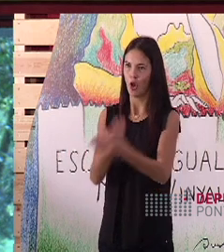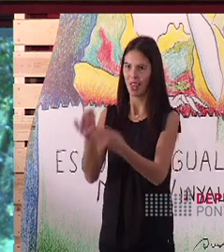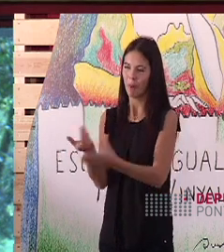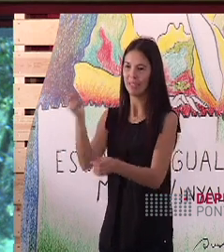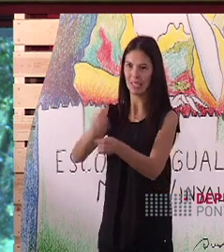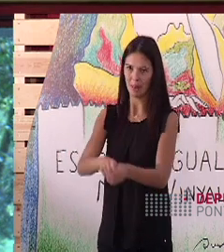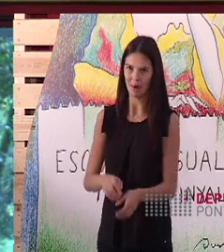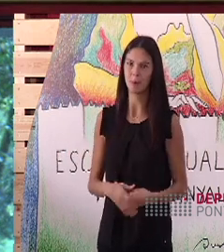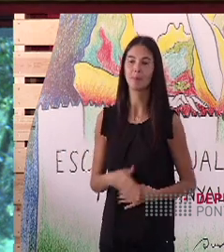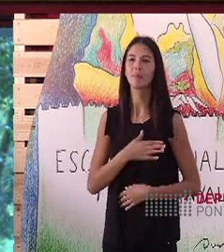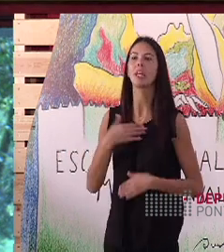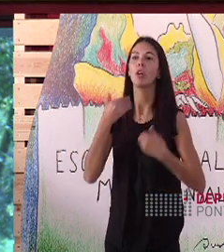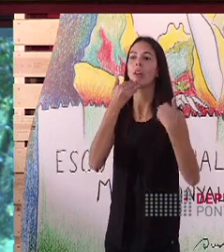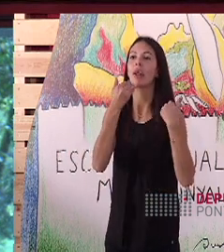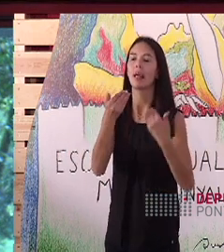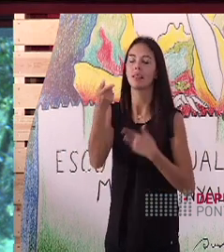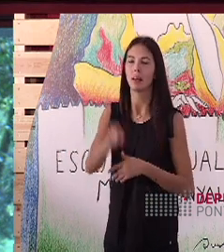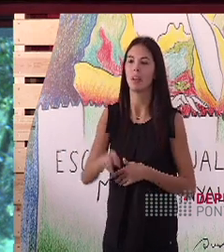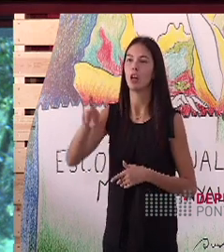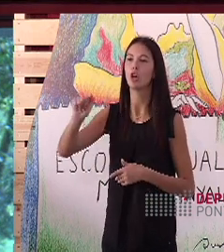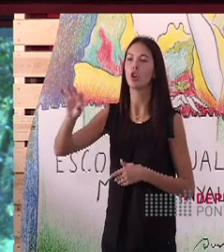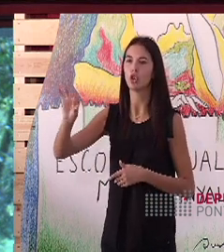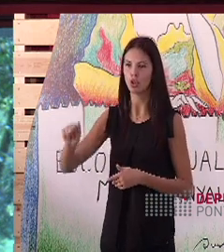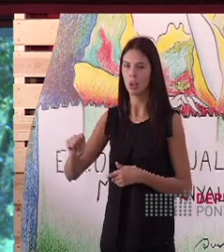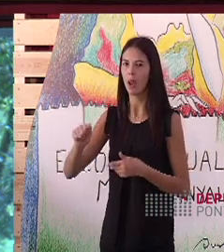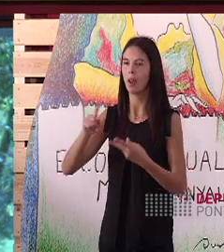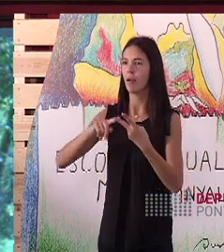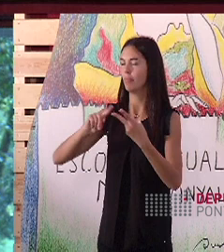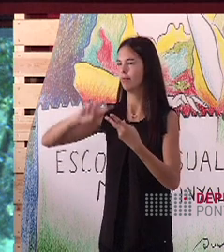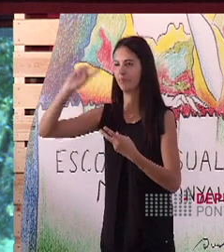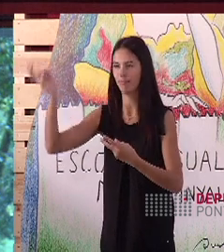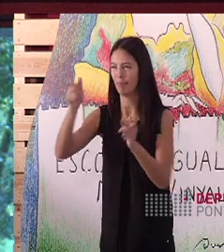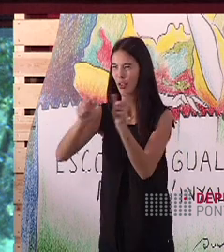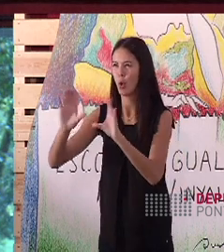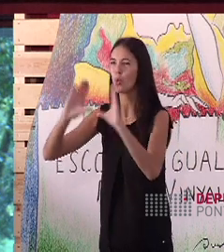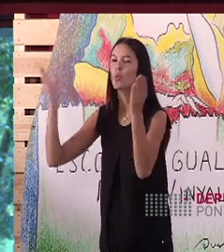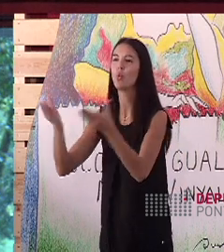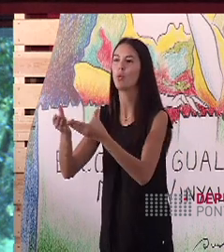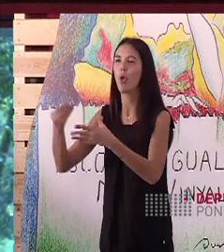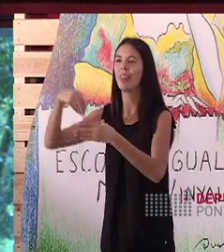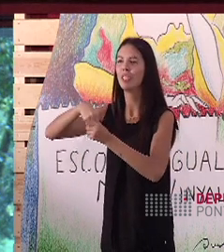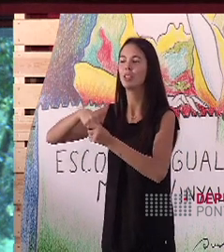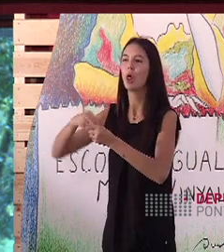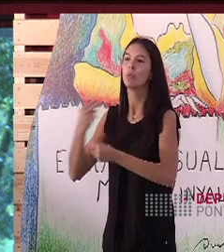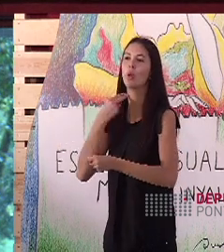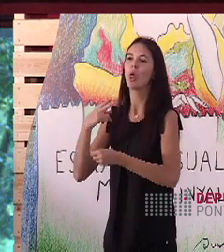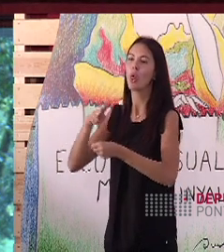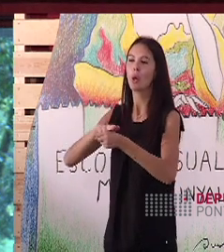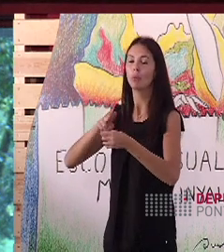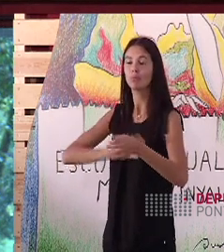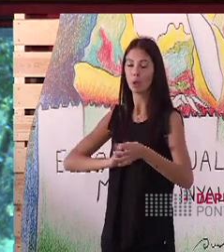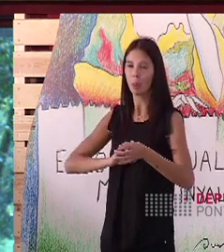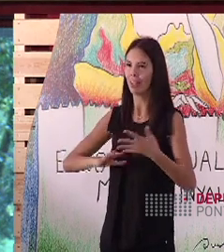jornadas. Quiero agradecer también a Rosa y a Vito todo el trabajo que han hecho y a todo el equipo de la Diputación de Pontevedra, pero sobre todo